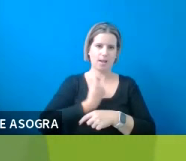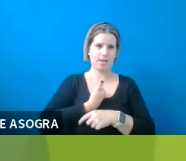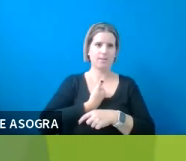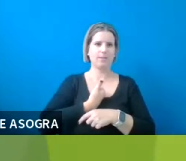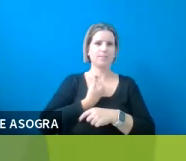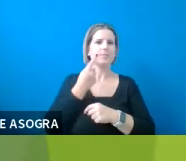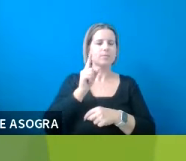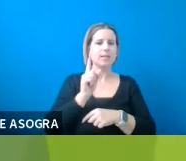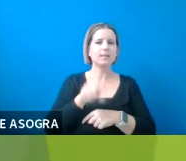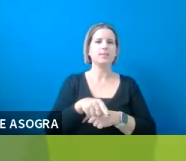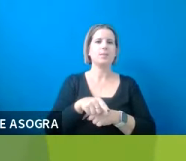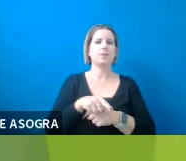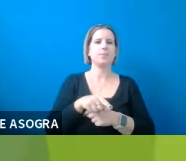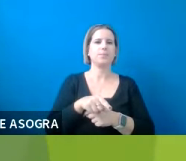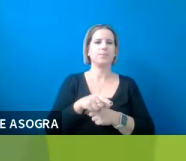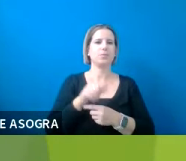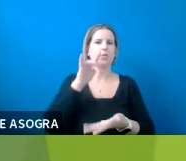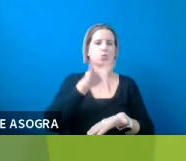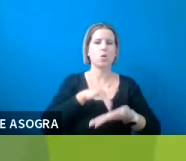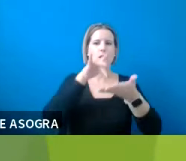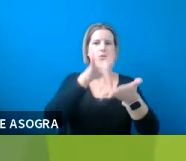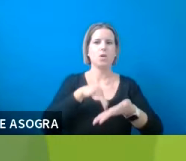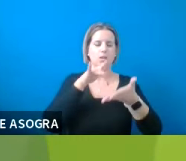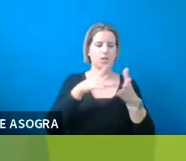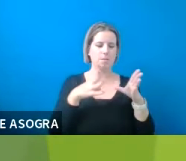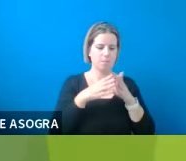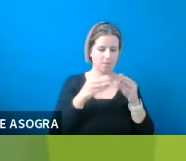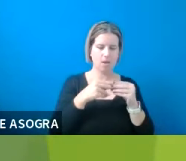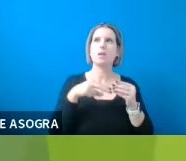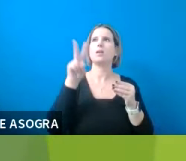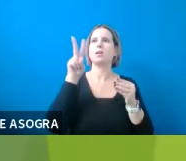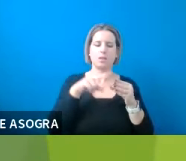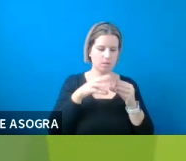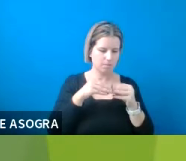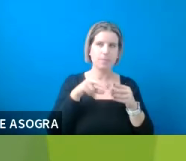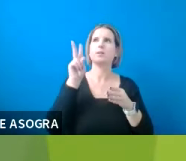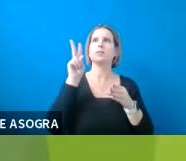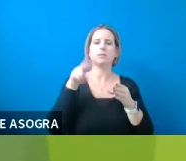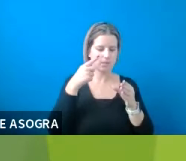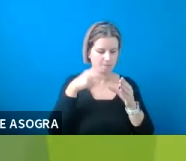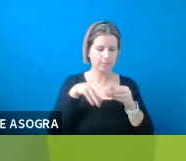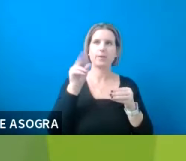además a cada momento mirando el papelito y mirando a ver si